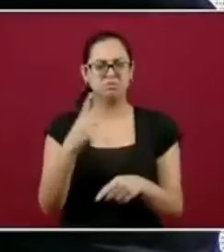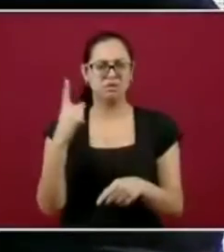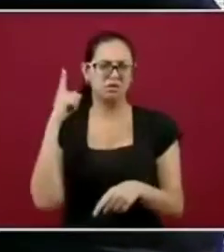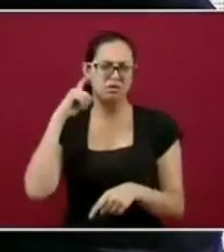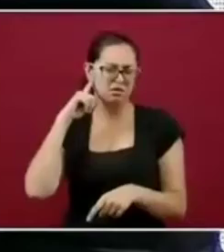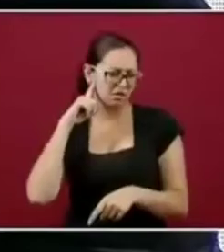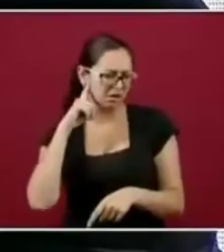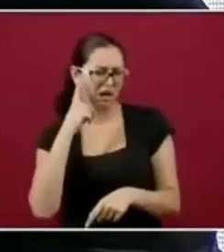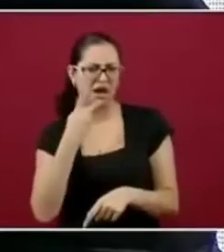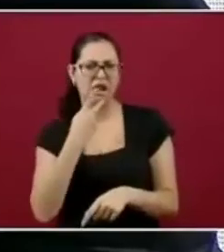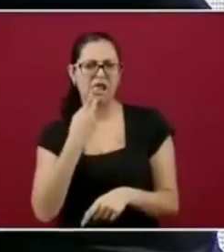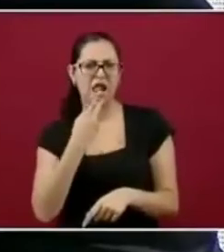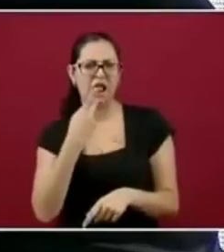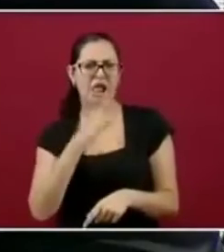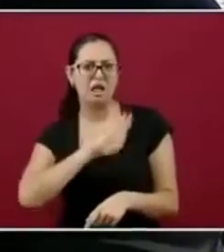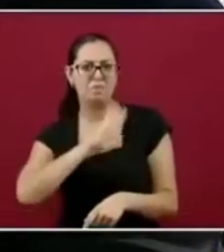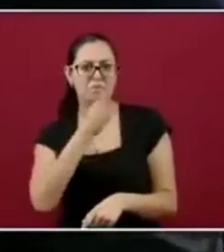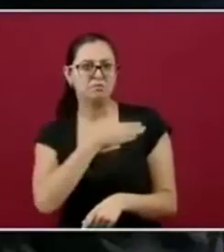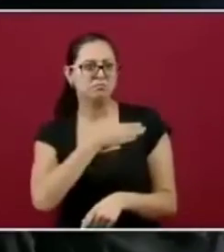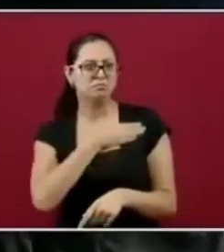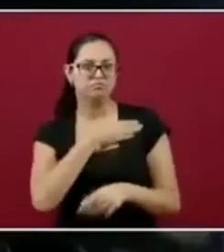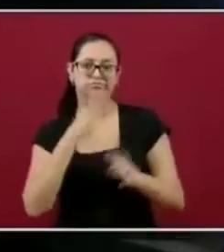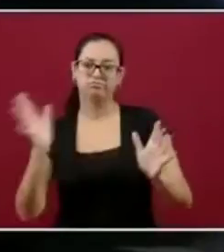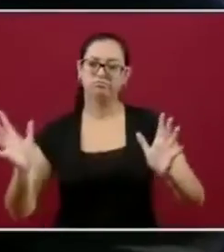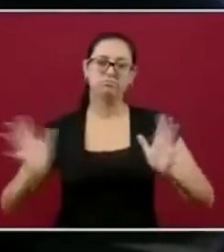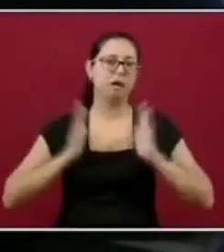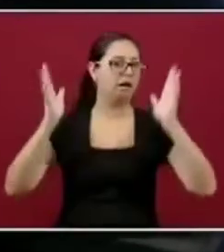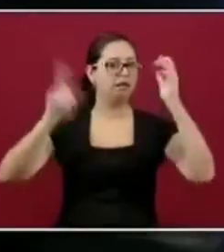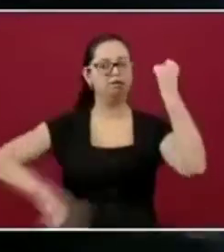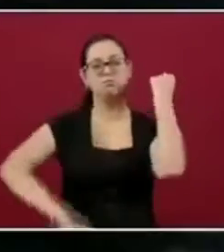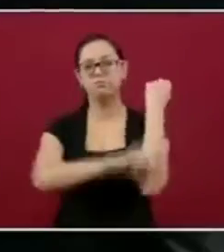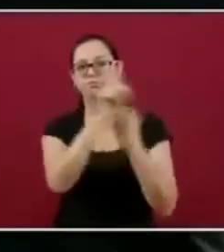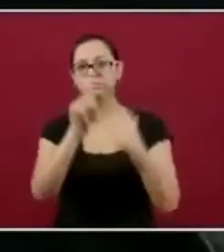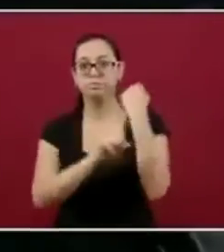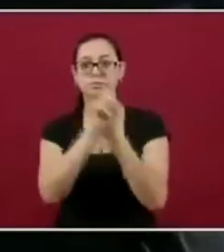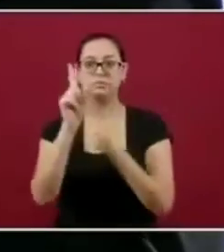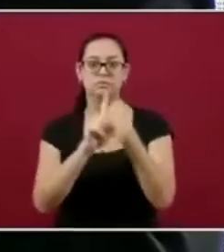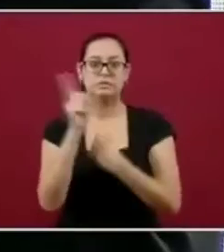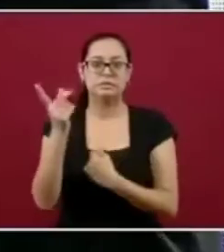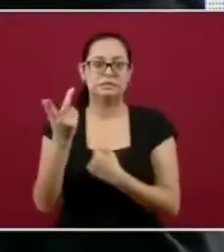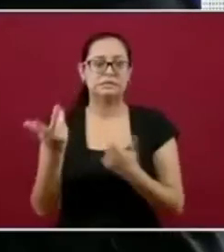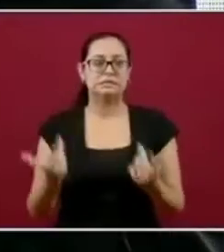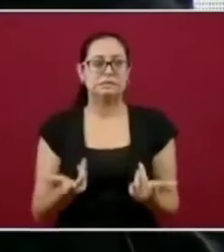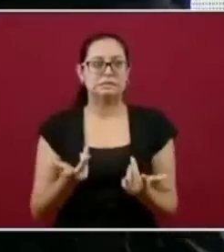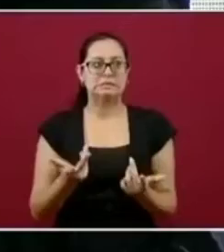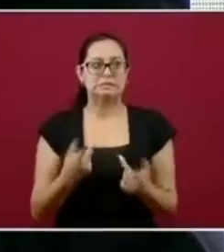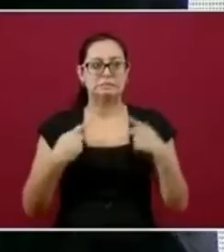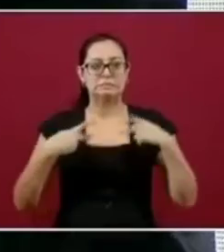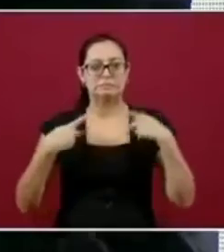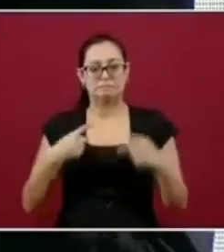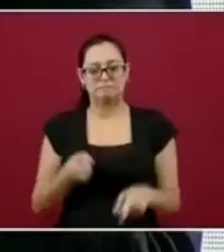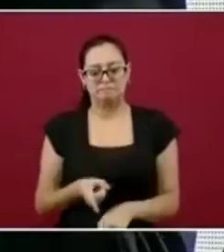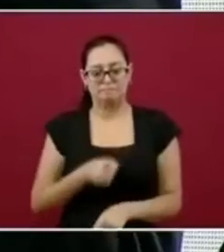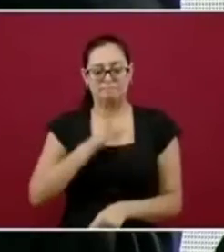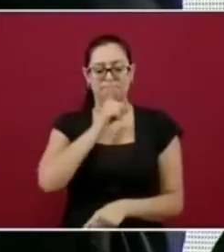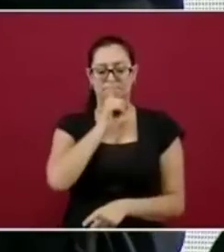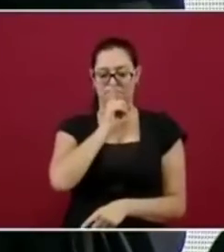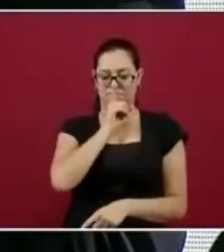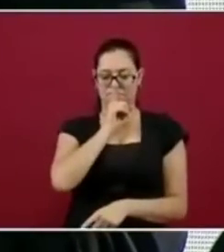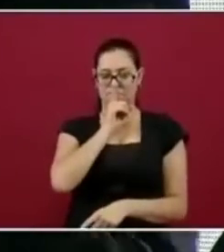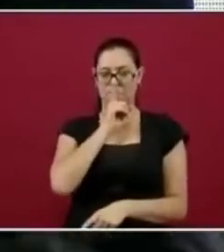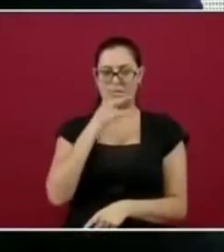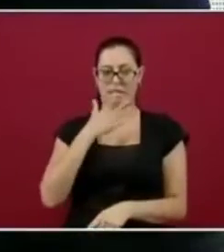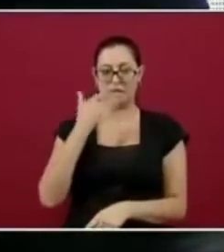español. Y eso está provocando que las personas digan, pues no hablemos español, para empezar la lengua.